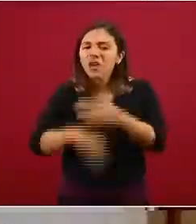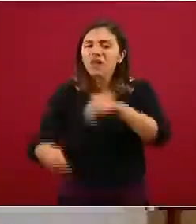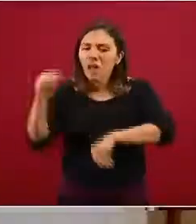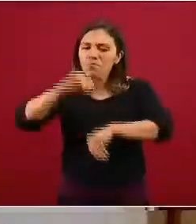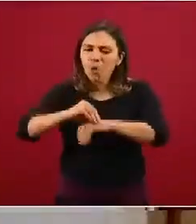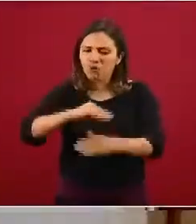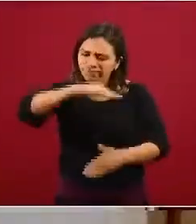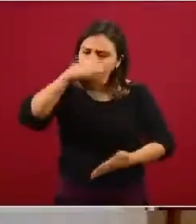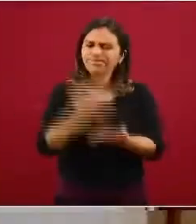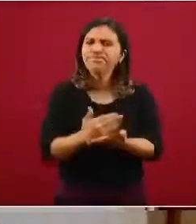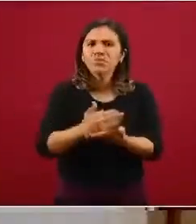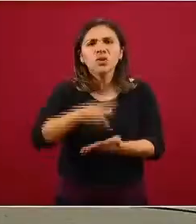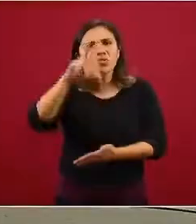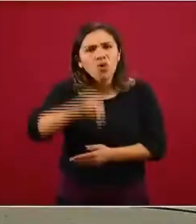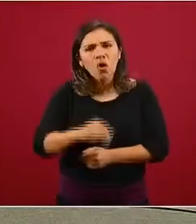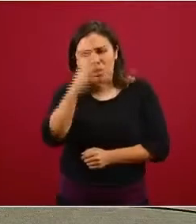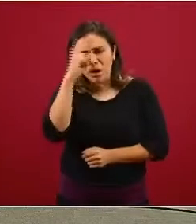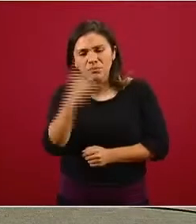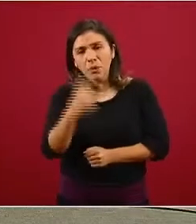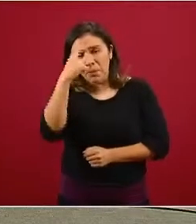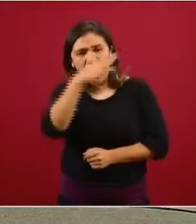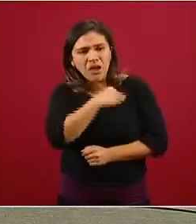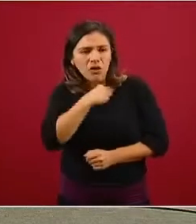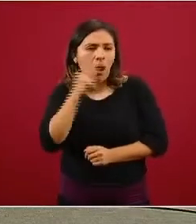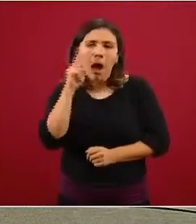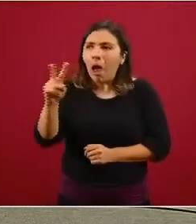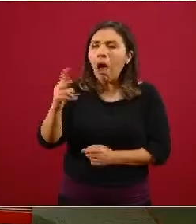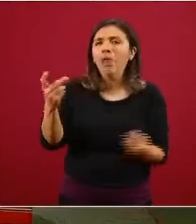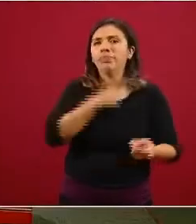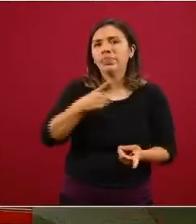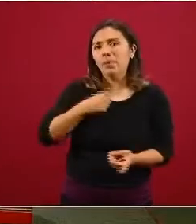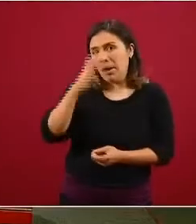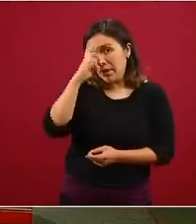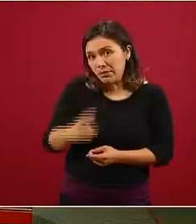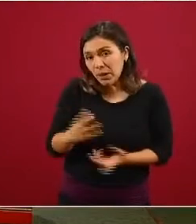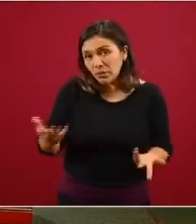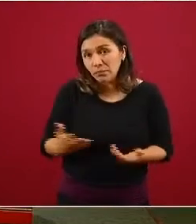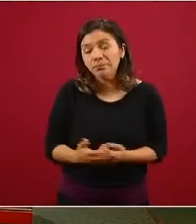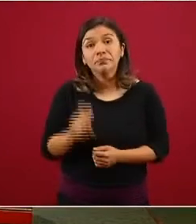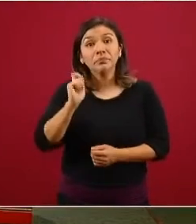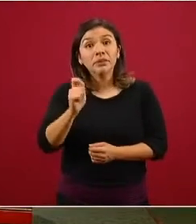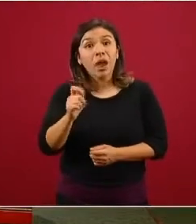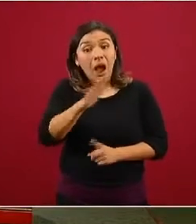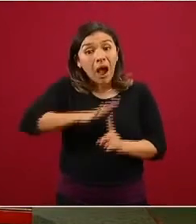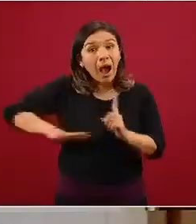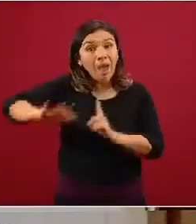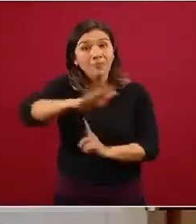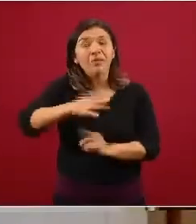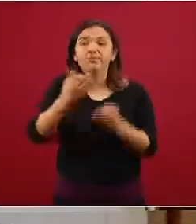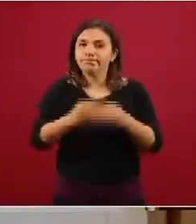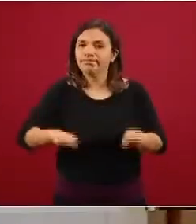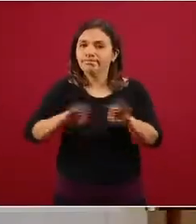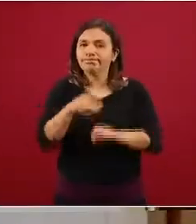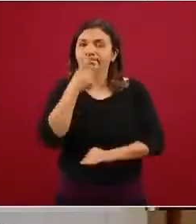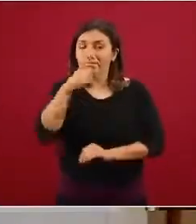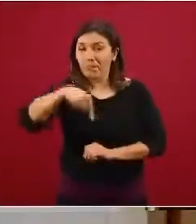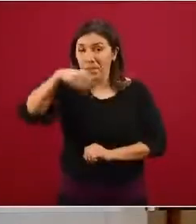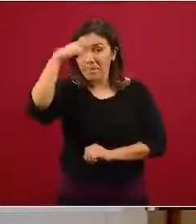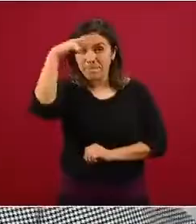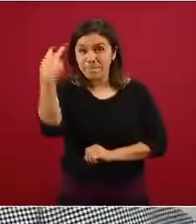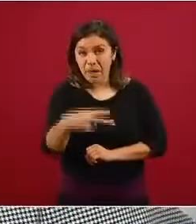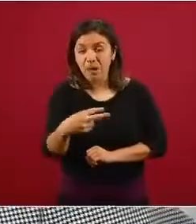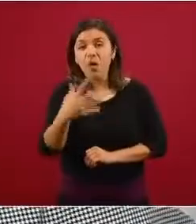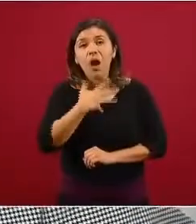de límites sensatos para con nuestros hijos. A nivel de ambiente, es muy importante comentar que en